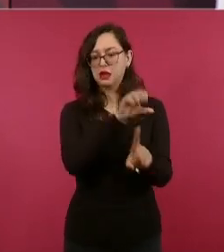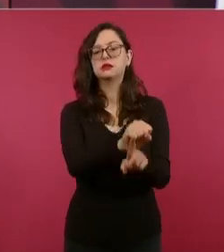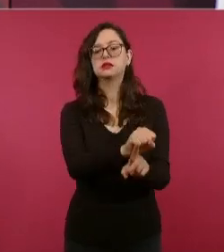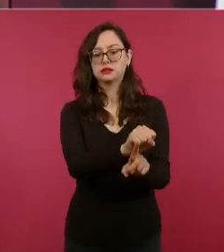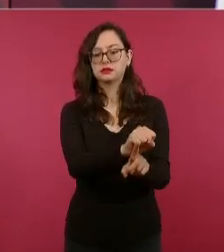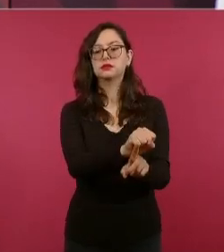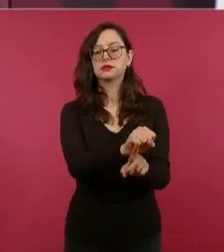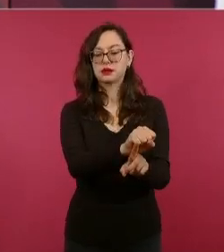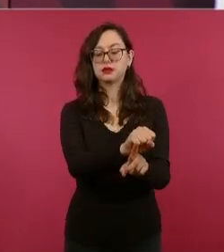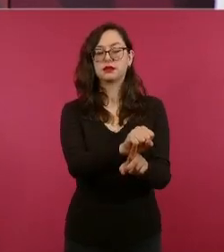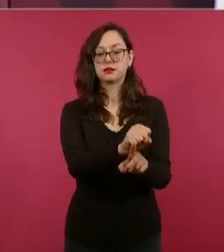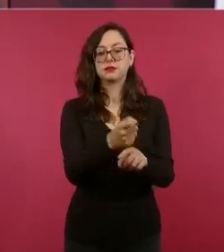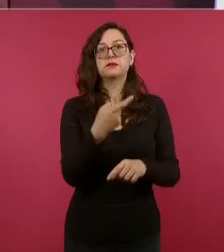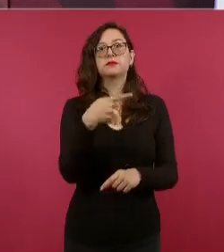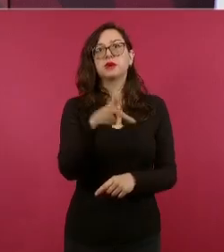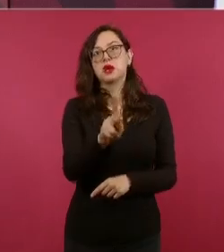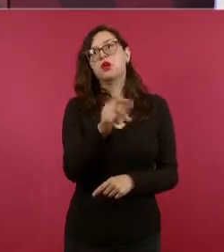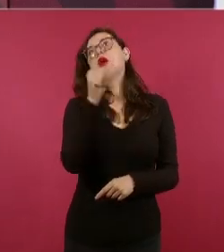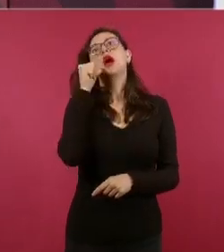lo que